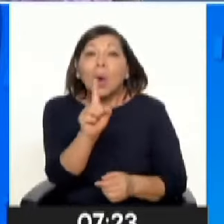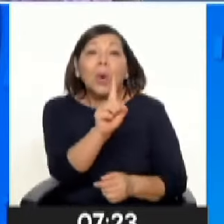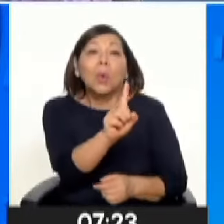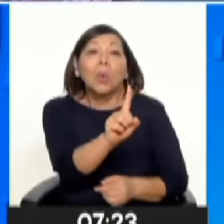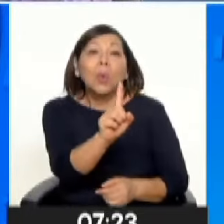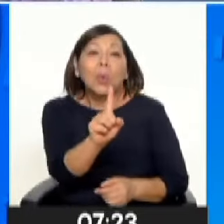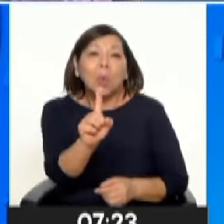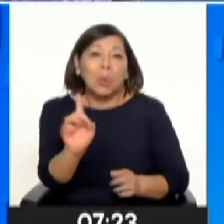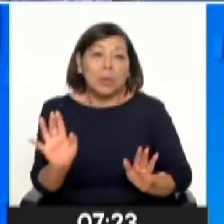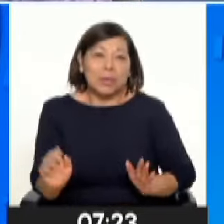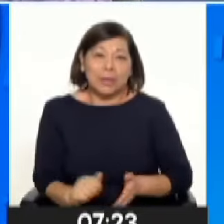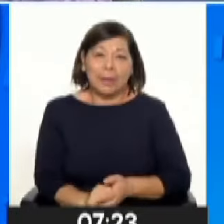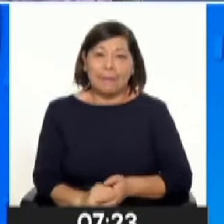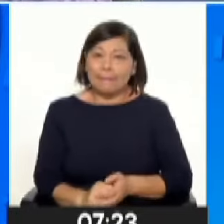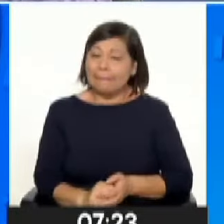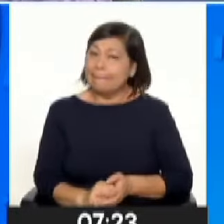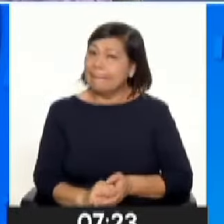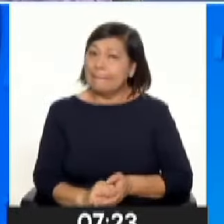cada caso,